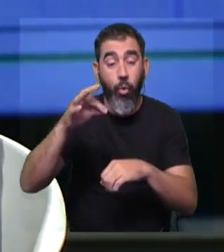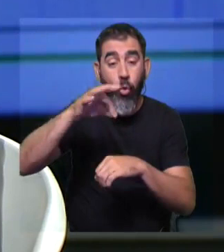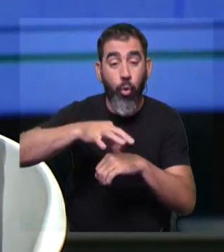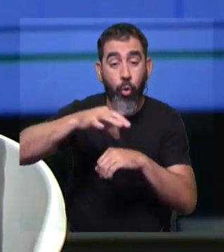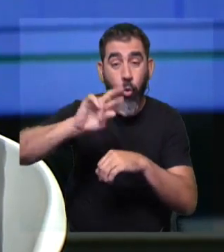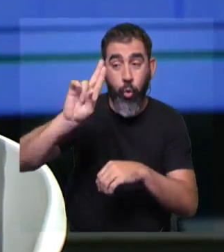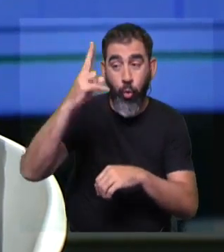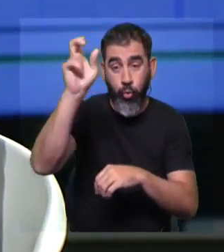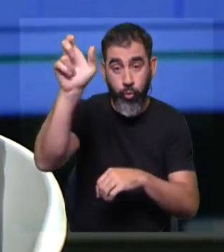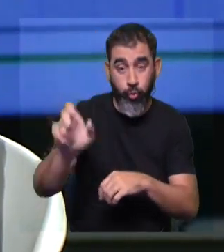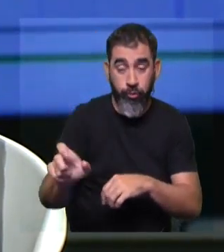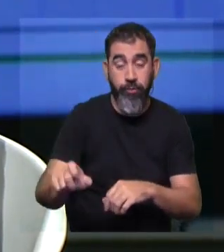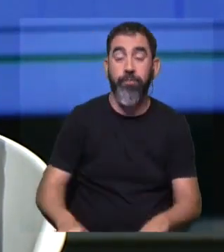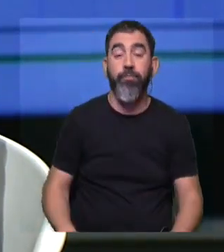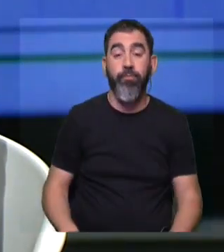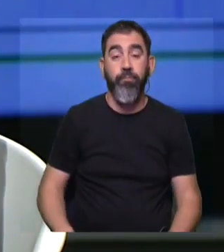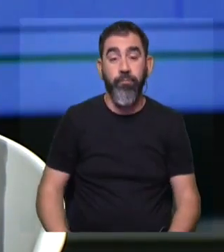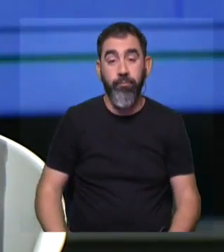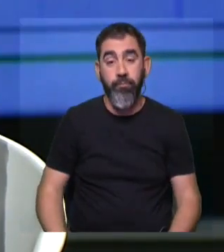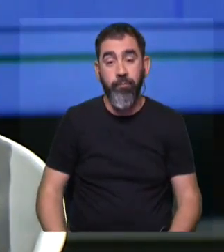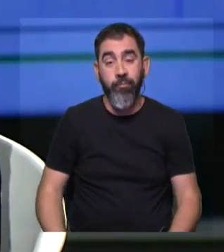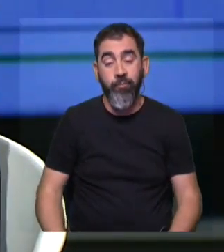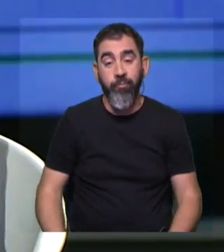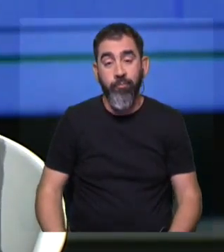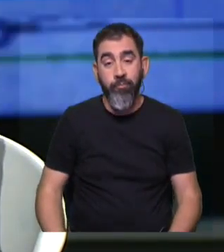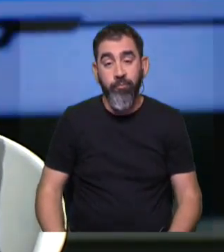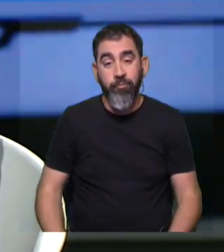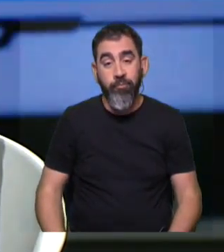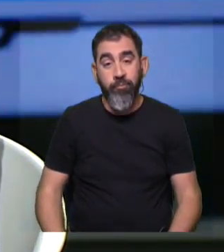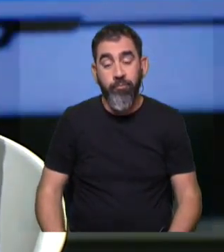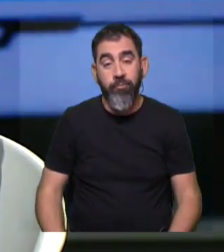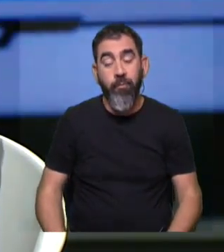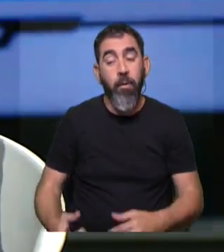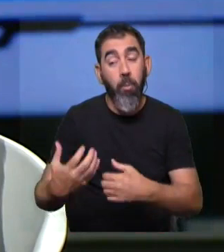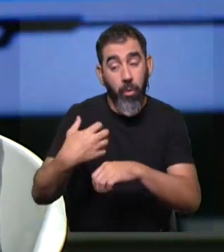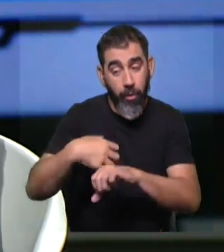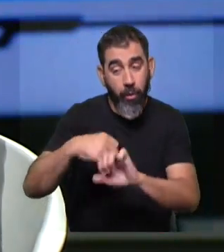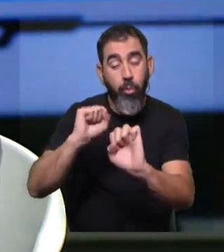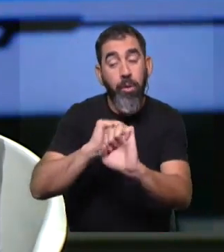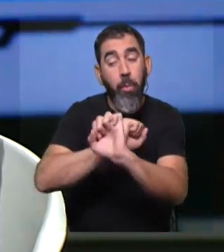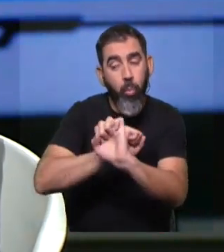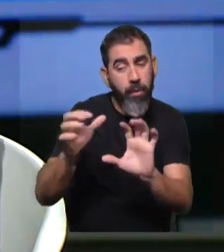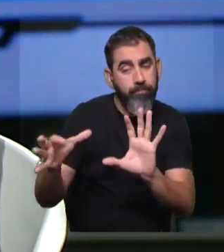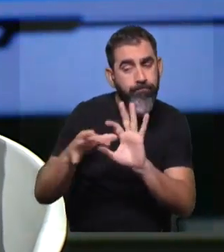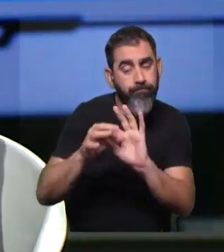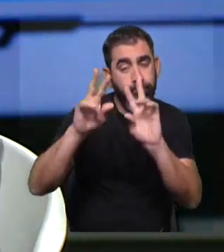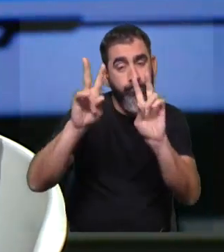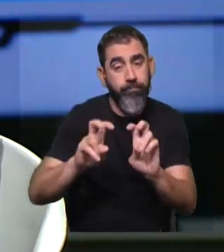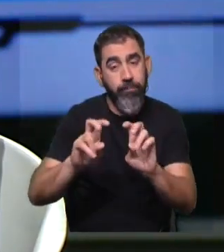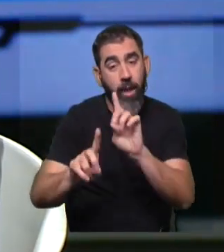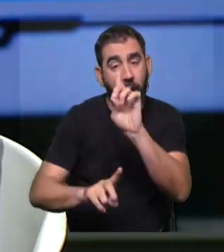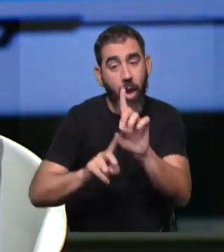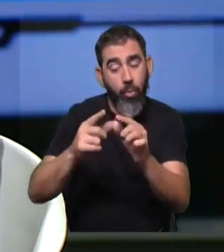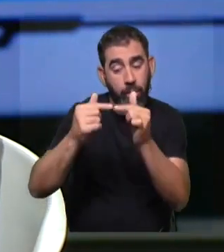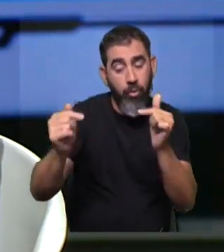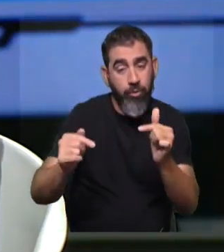uruguayos, que bueno, empezaron a encontrar que podía haber vínculos entre ciertos especímenes